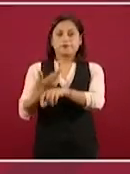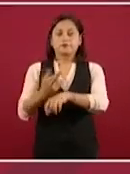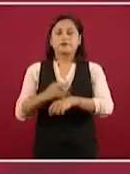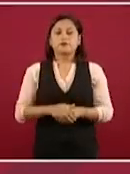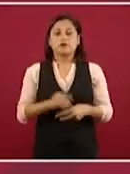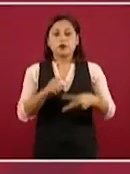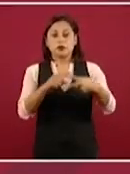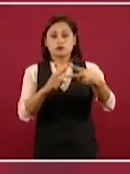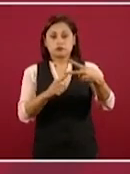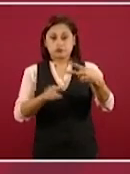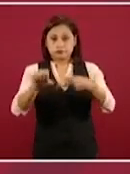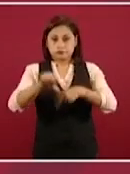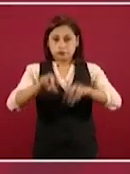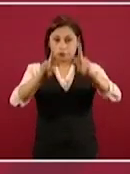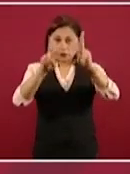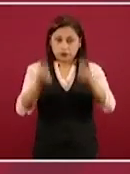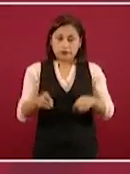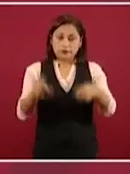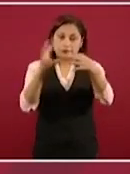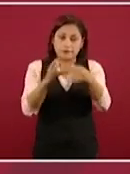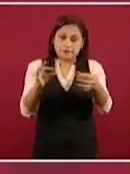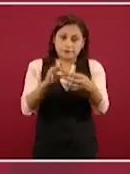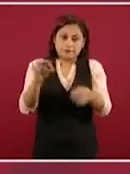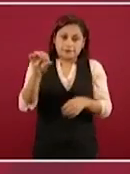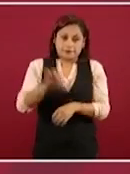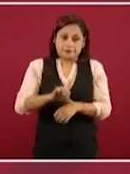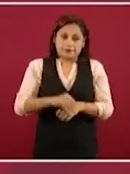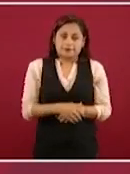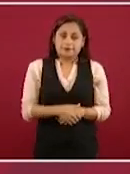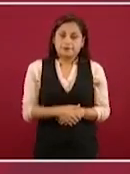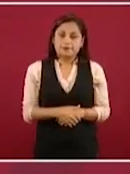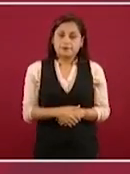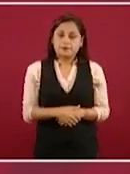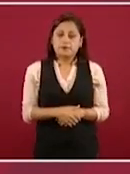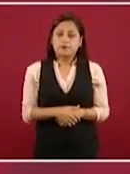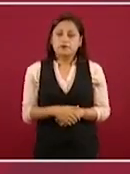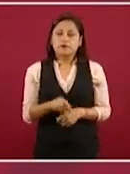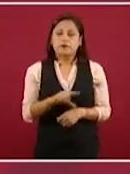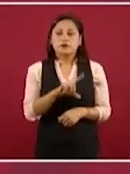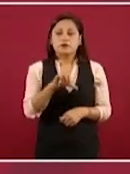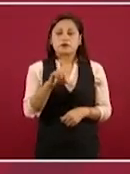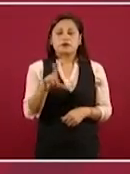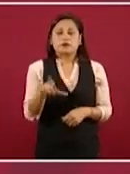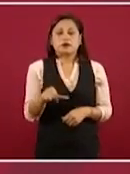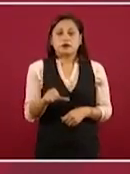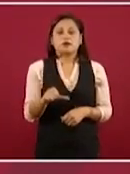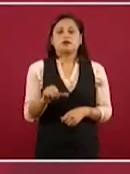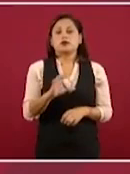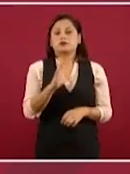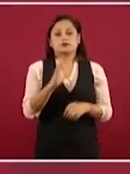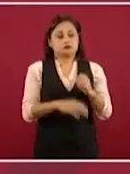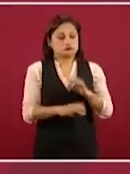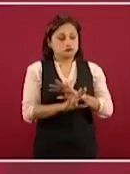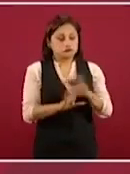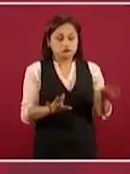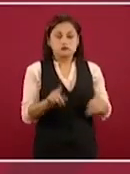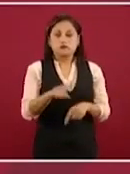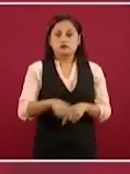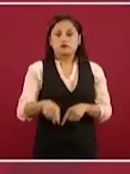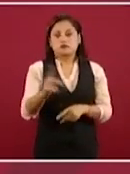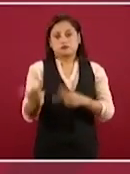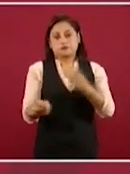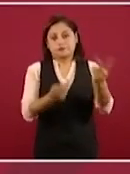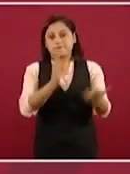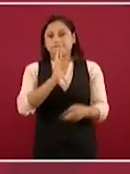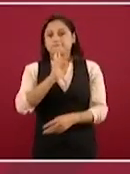para el día de hoy y posteriormente pues abrimos para preguntas y respuestas.